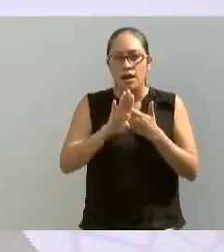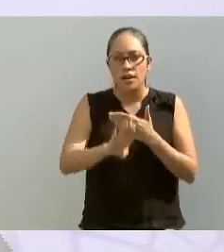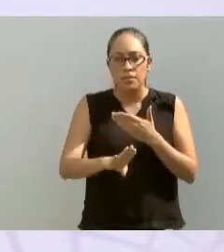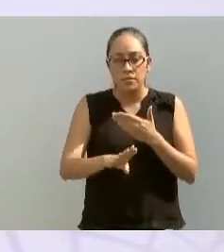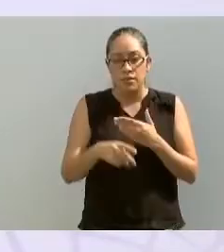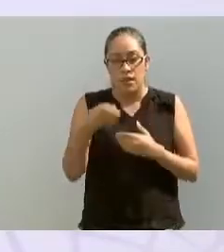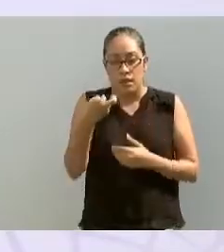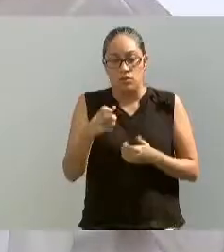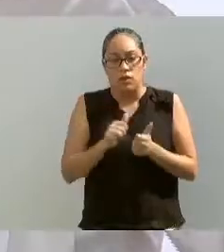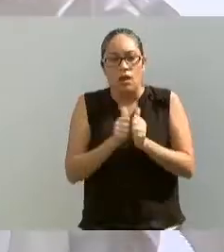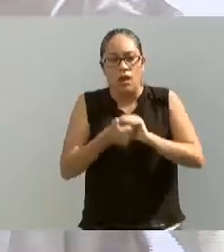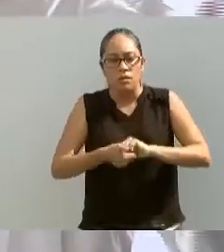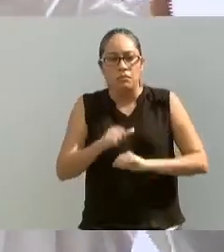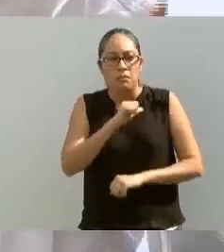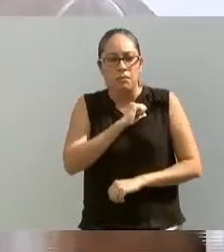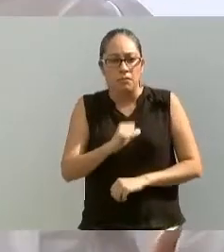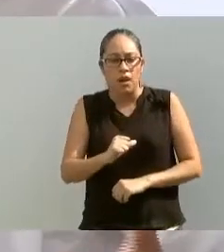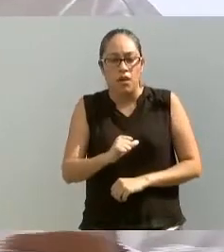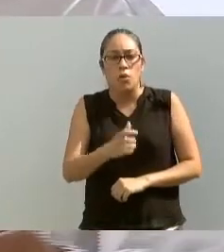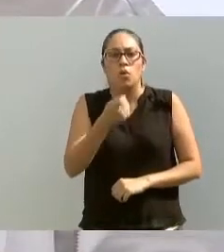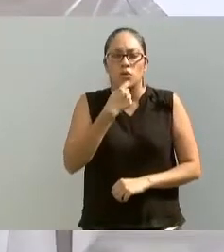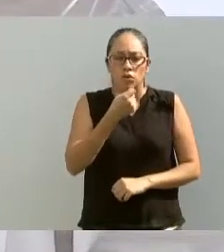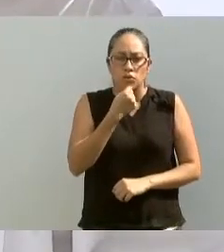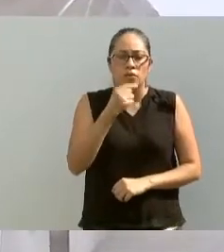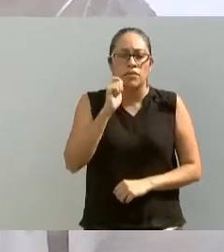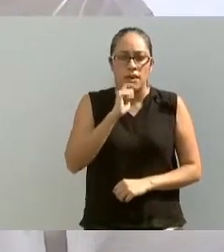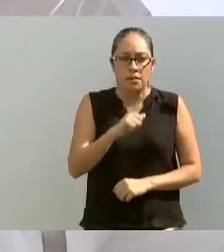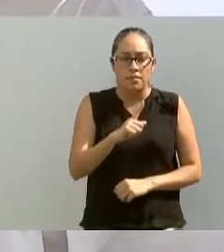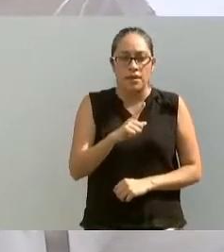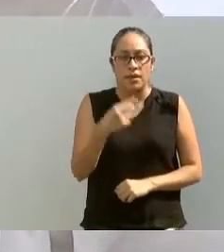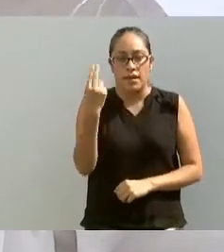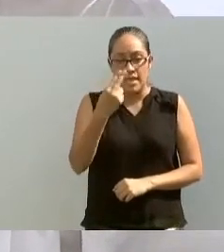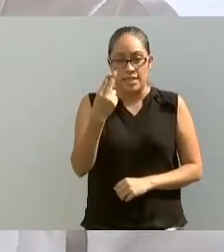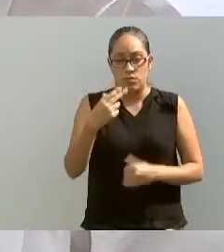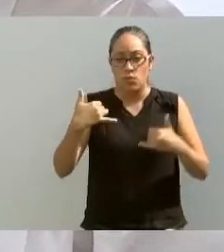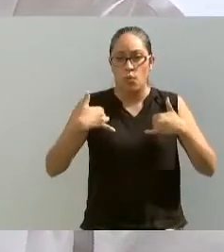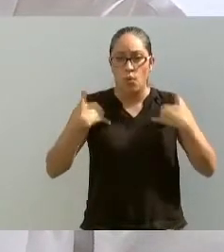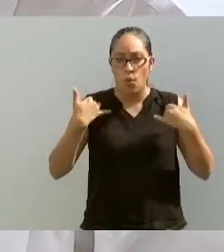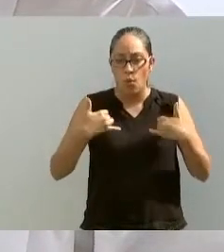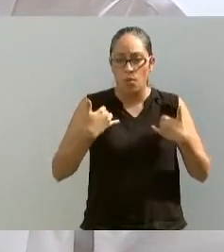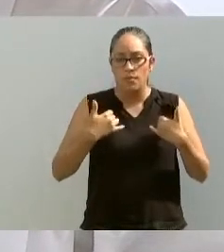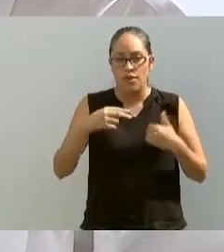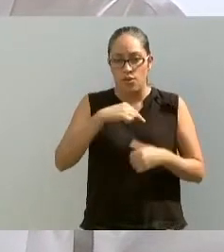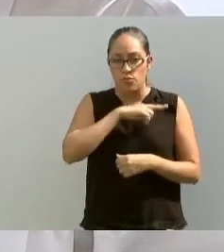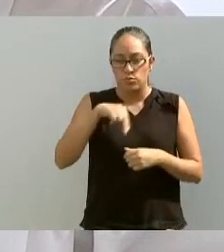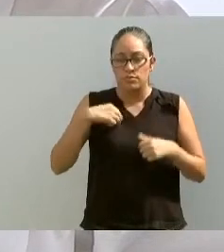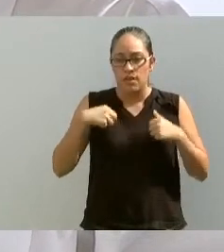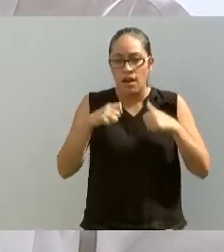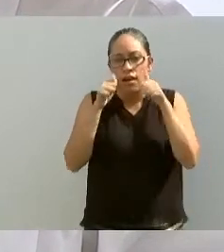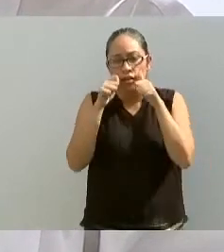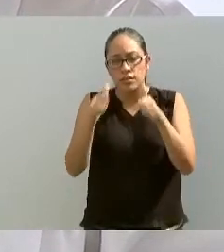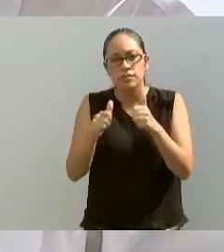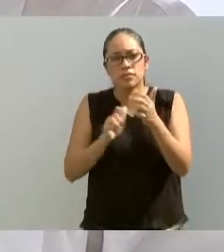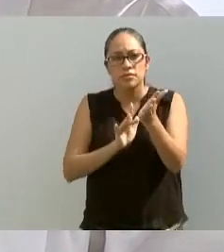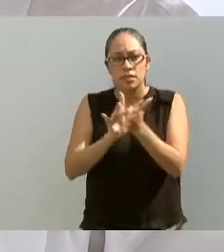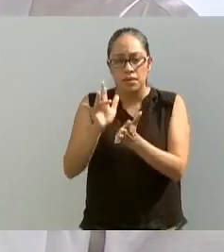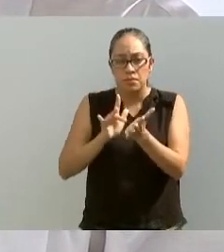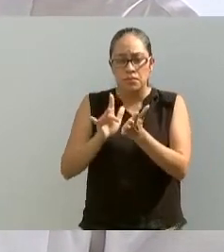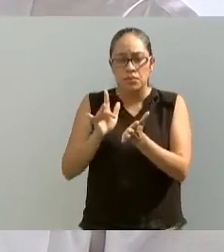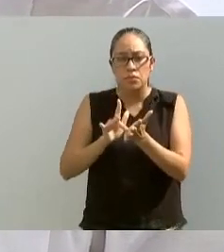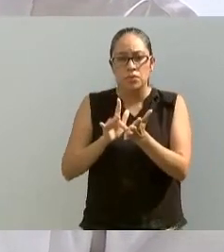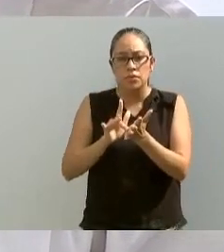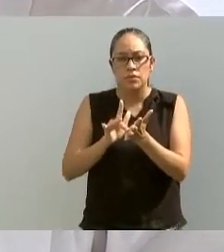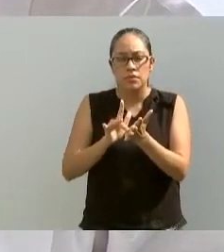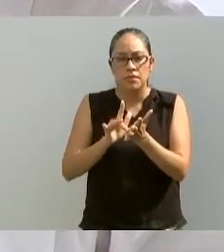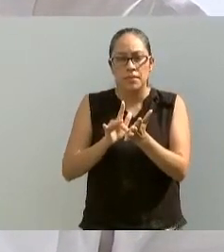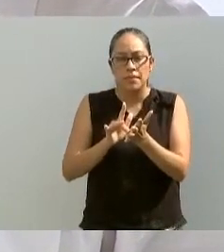que los jóvenes sean atraídos por nosotros, que se les ofrezcan,